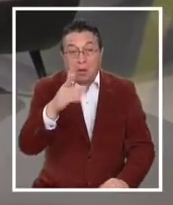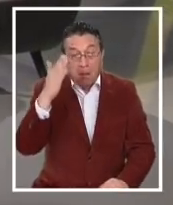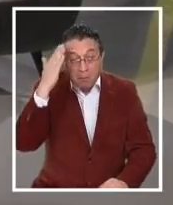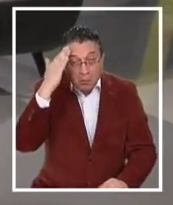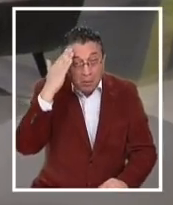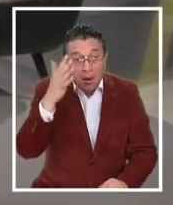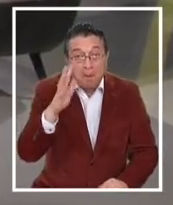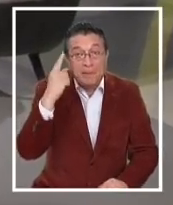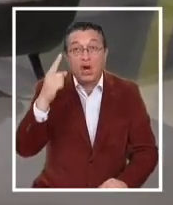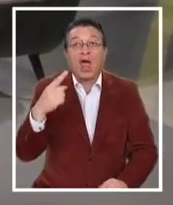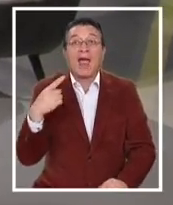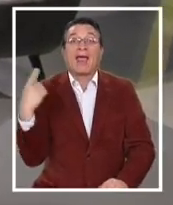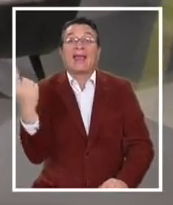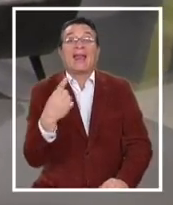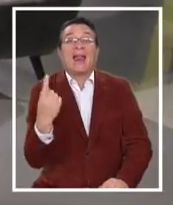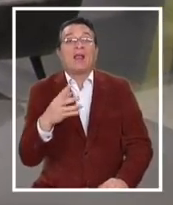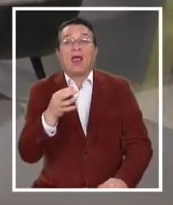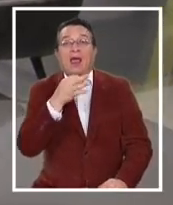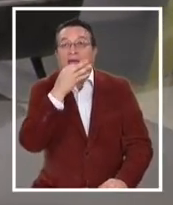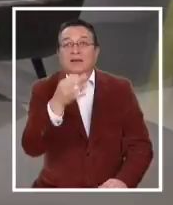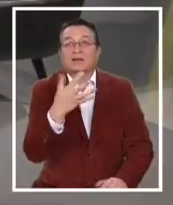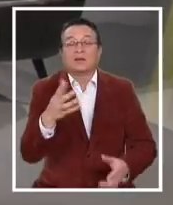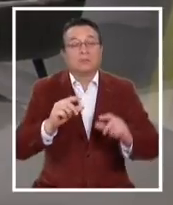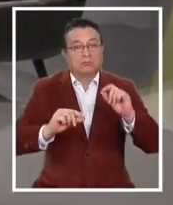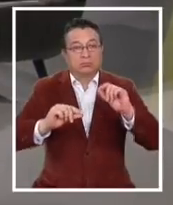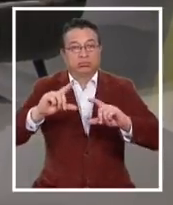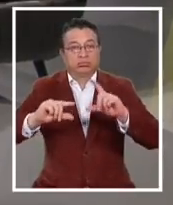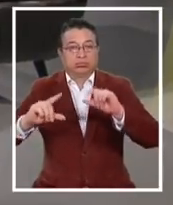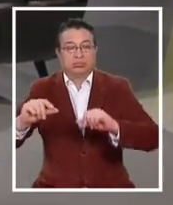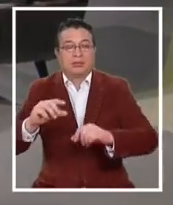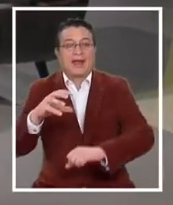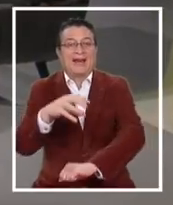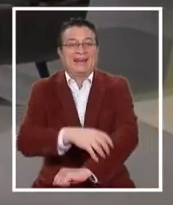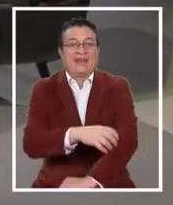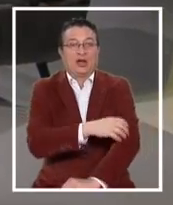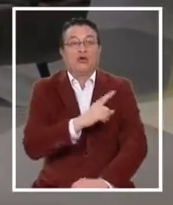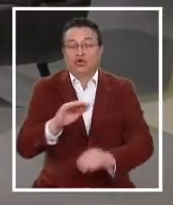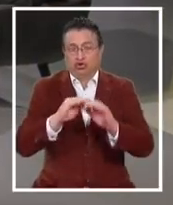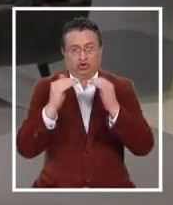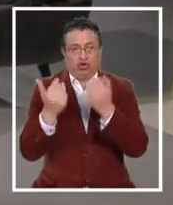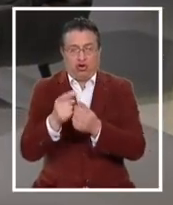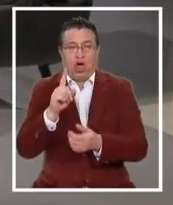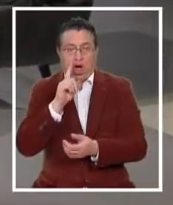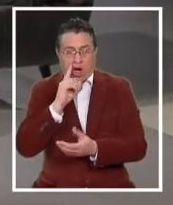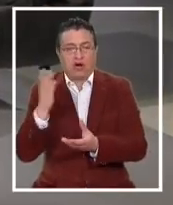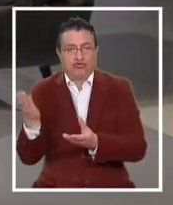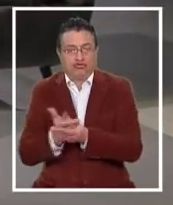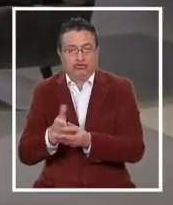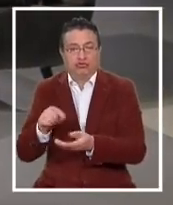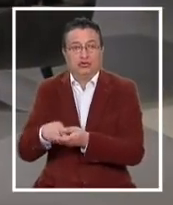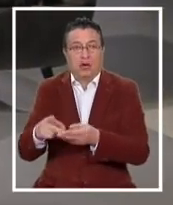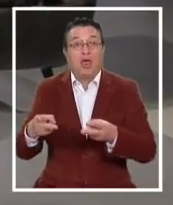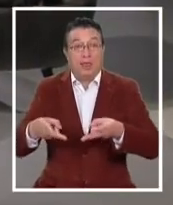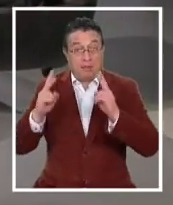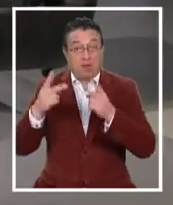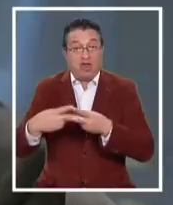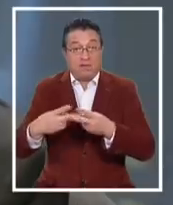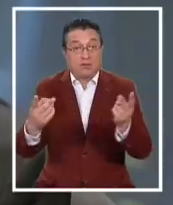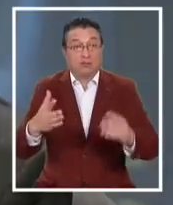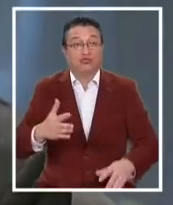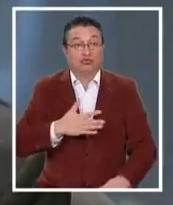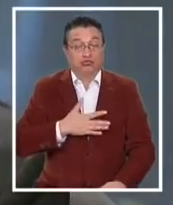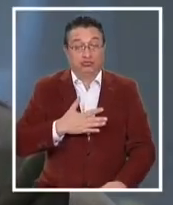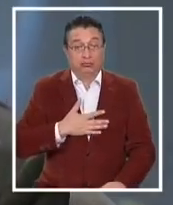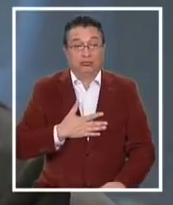probablemente, pero... Pero en general lo que se informa es el promedio regional. Todos los datos están y están disponibles. Yo